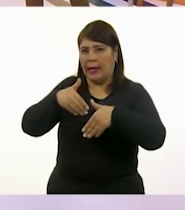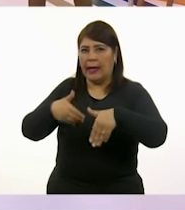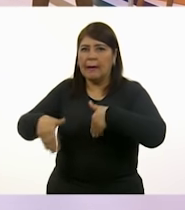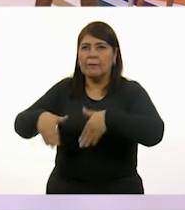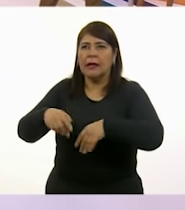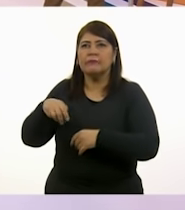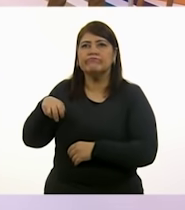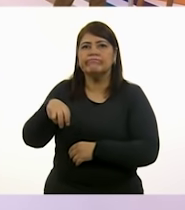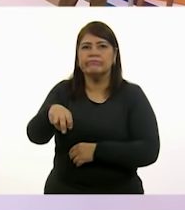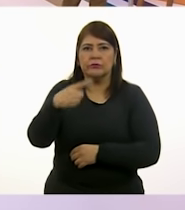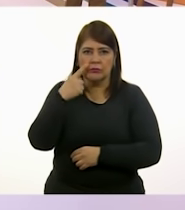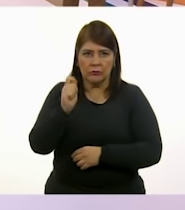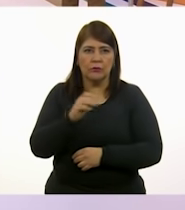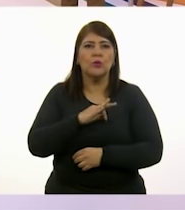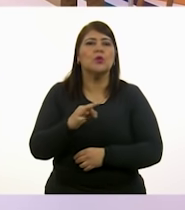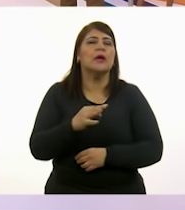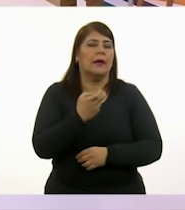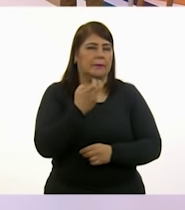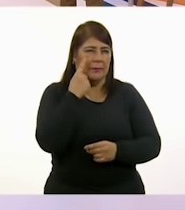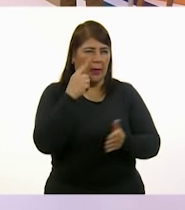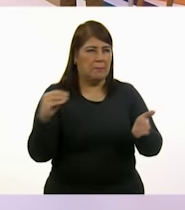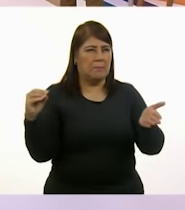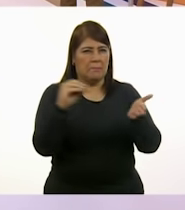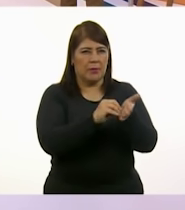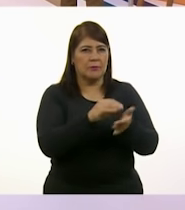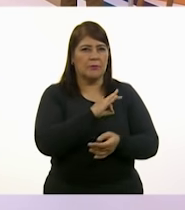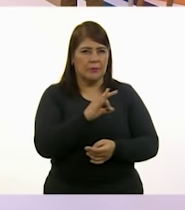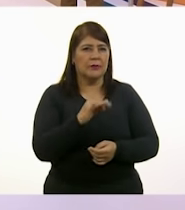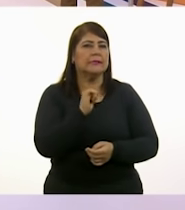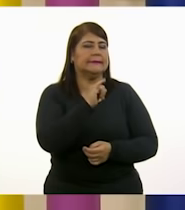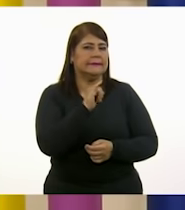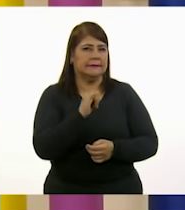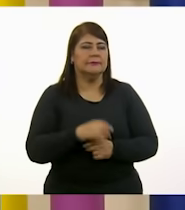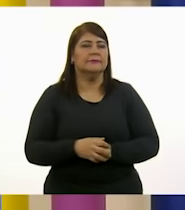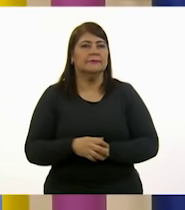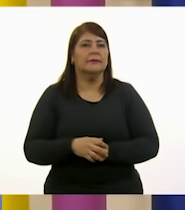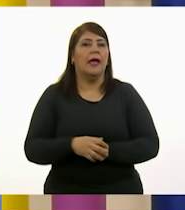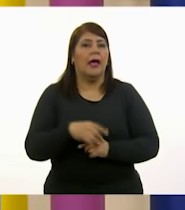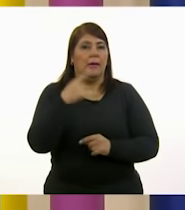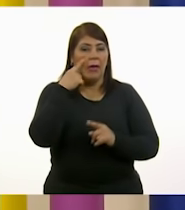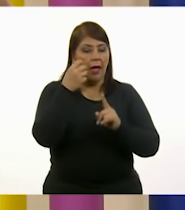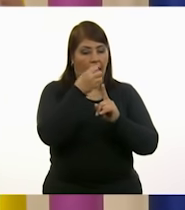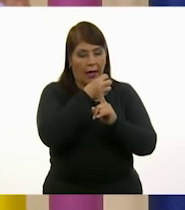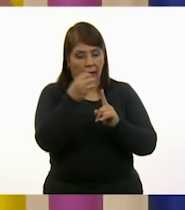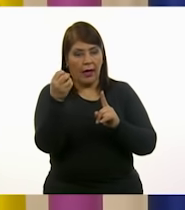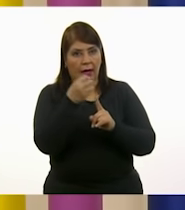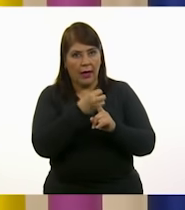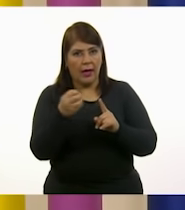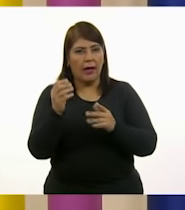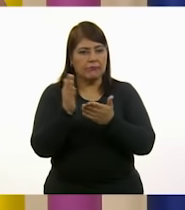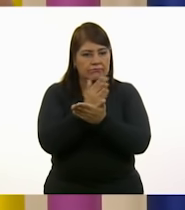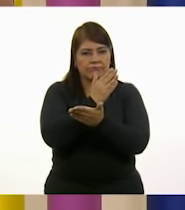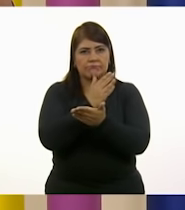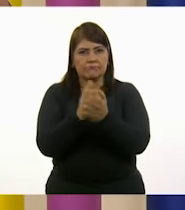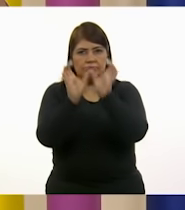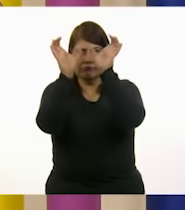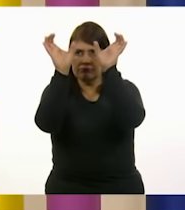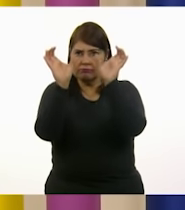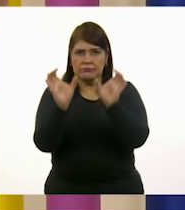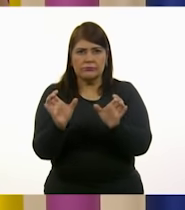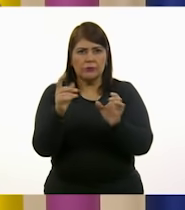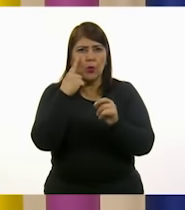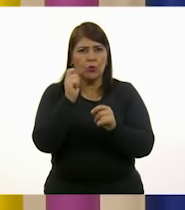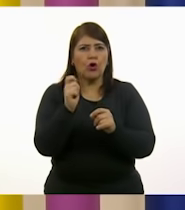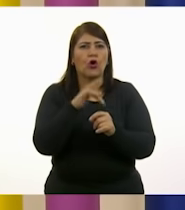Pepe, ayúdame a colocarlo Claro que sí Organizar de esta manera a los animales te va a permitir a ti tener la